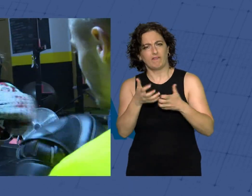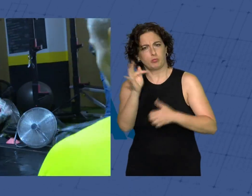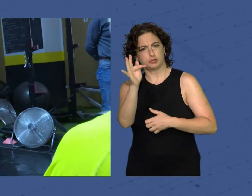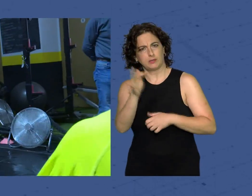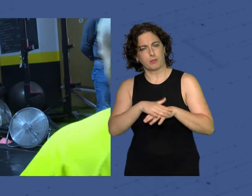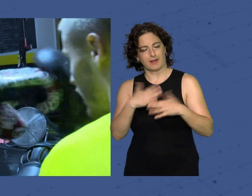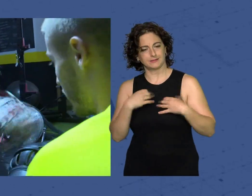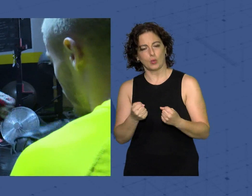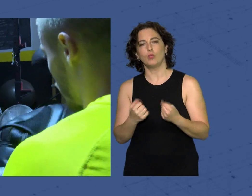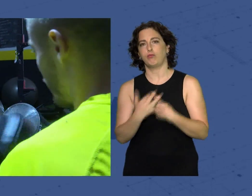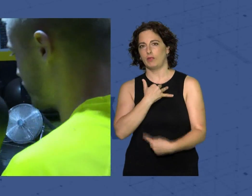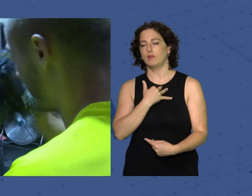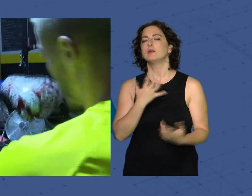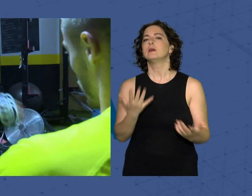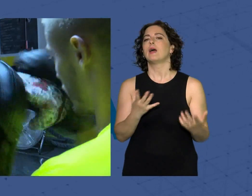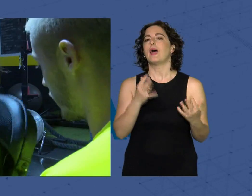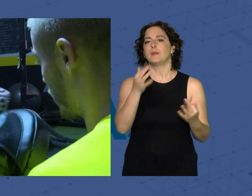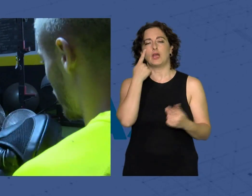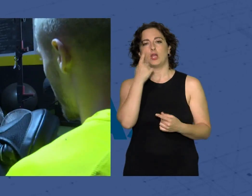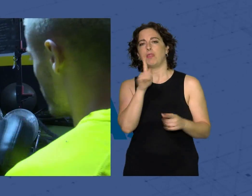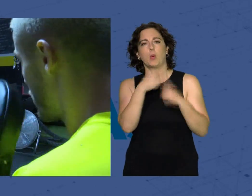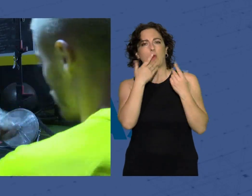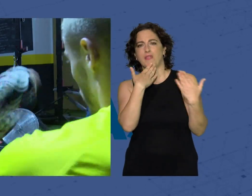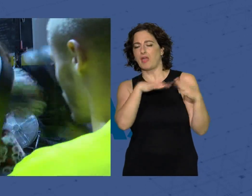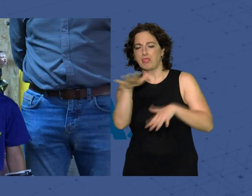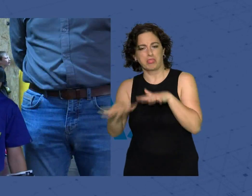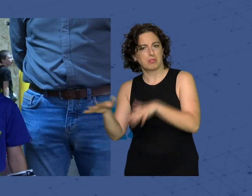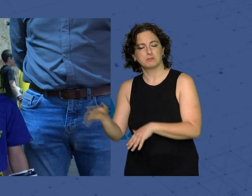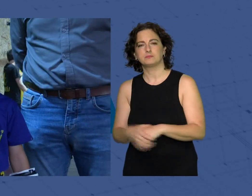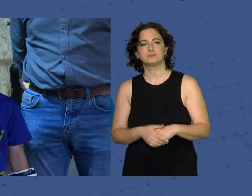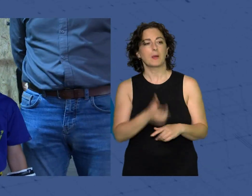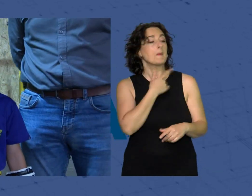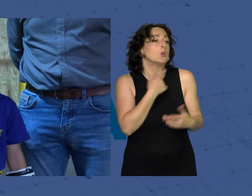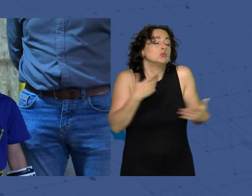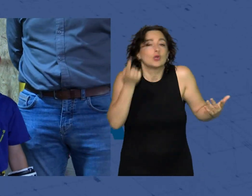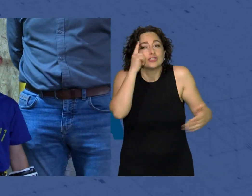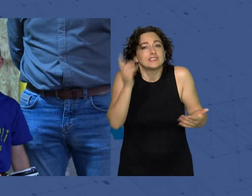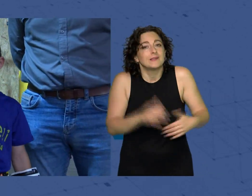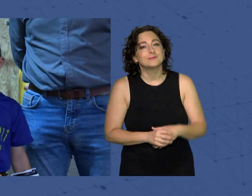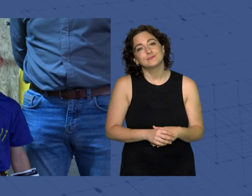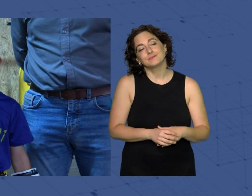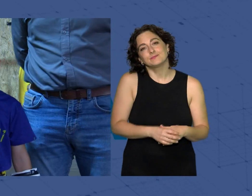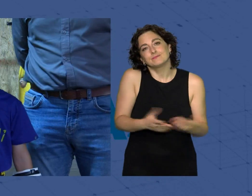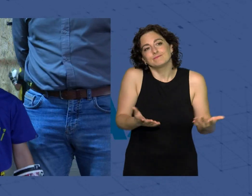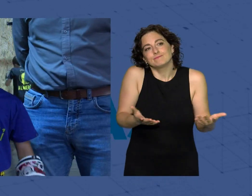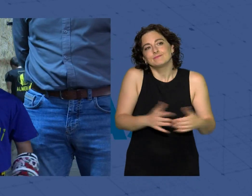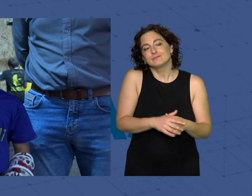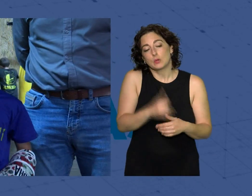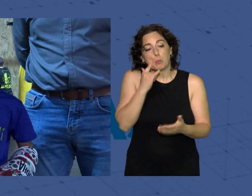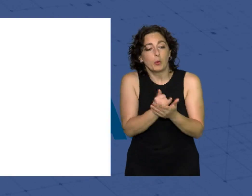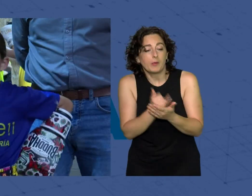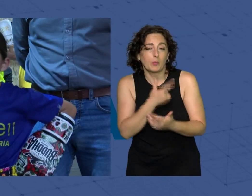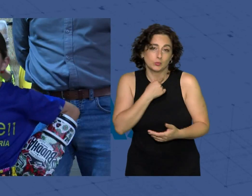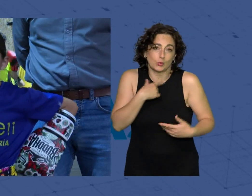salud y como pueden ver no entiende de edad. No sé me gustó y pues probé y me